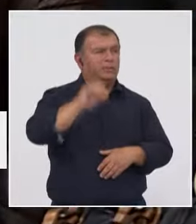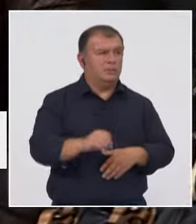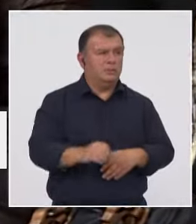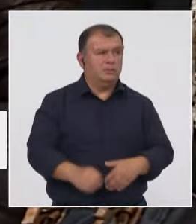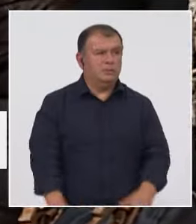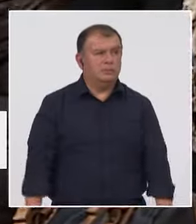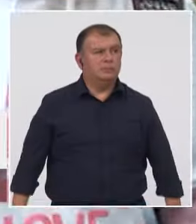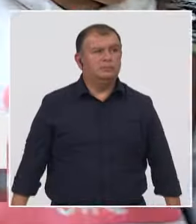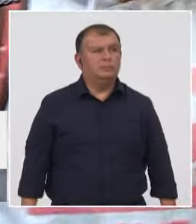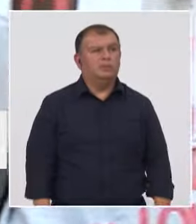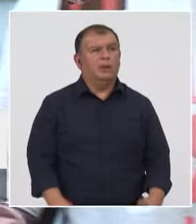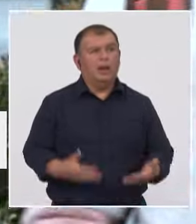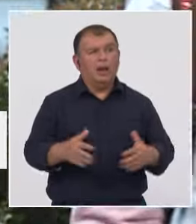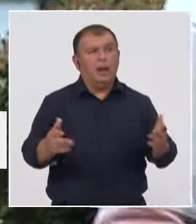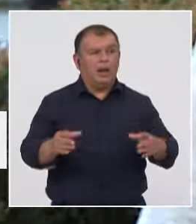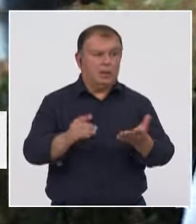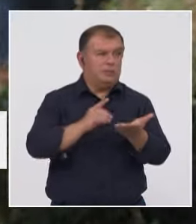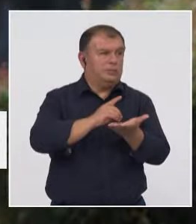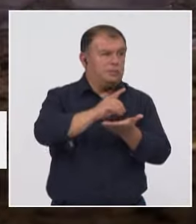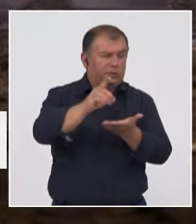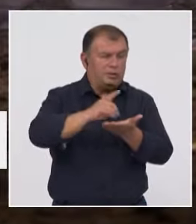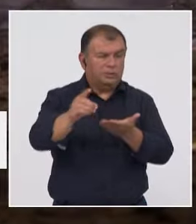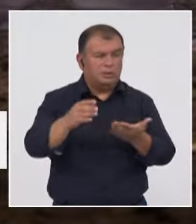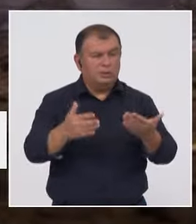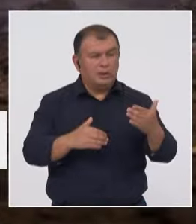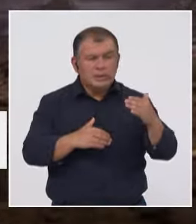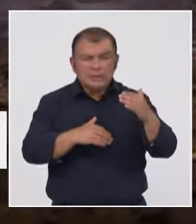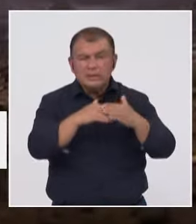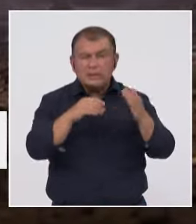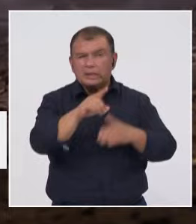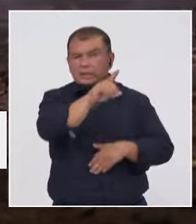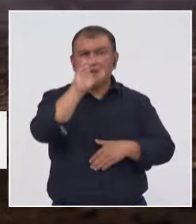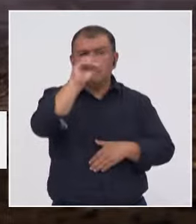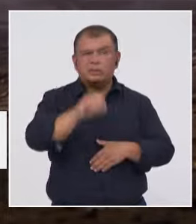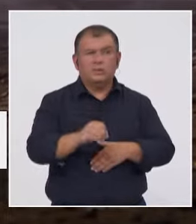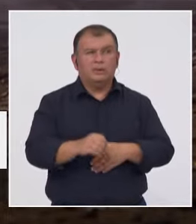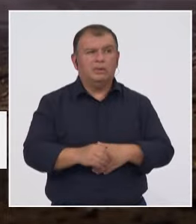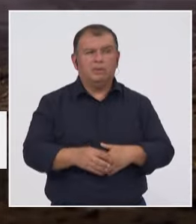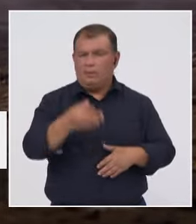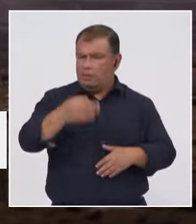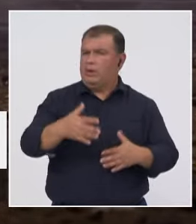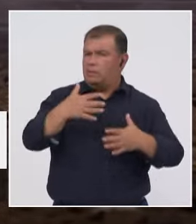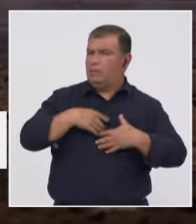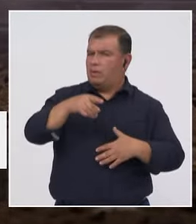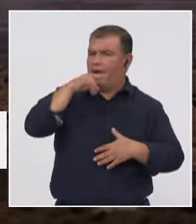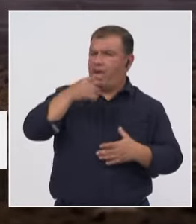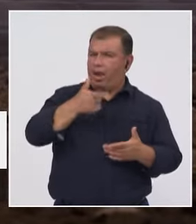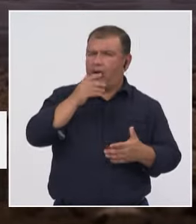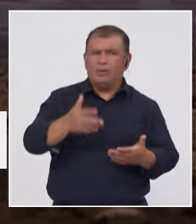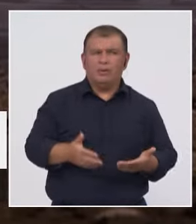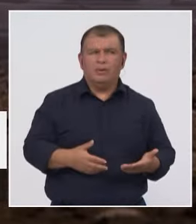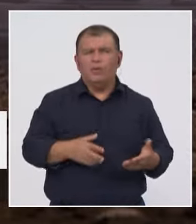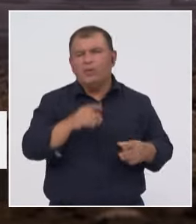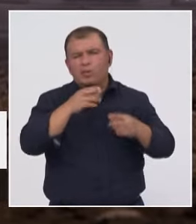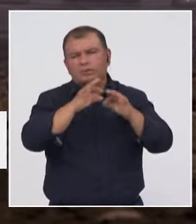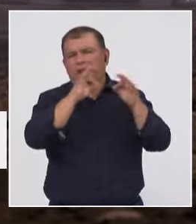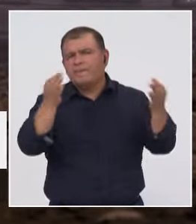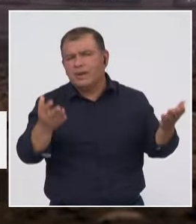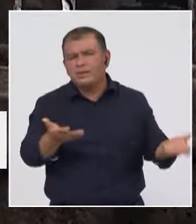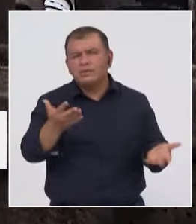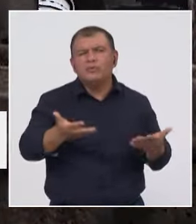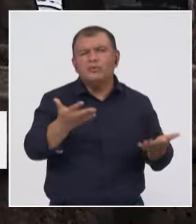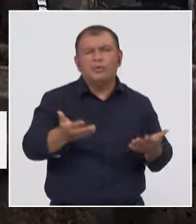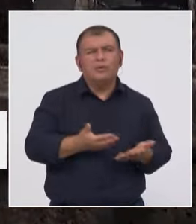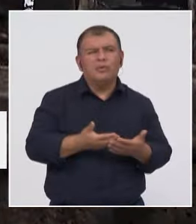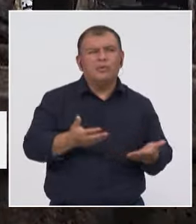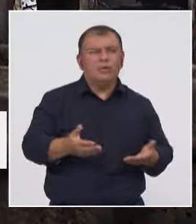¿no? Hay distritos que llegan o se acercan al 100%. ¿Pero se está respirando agua? O sea, es un disugargón, ¿no? Pero ¿cómo